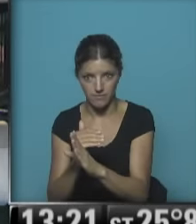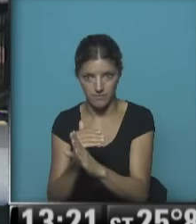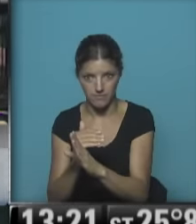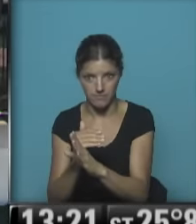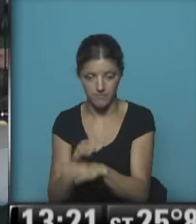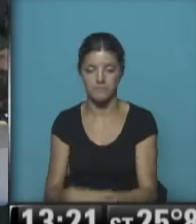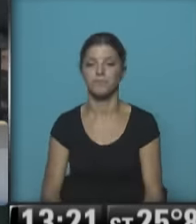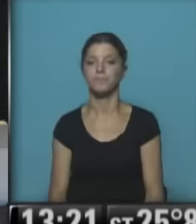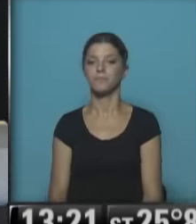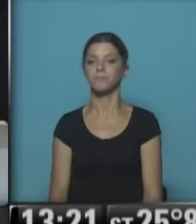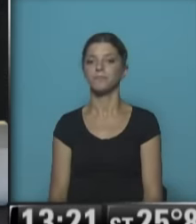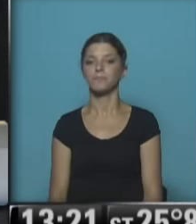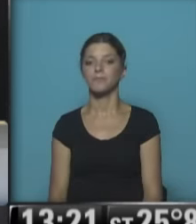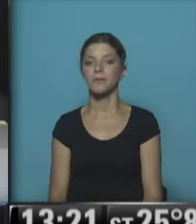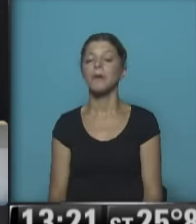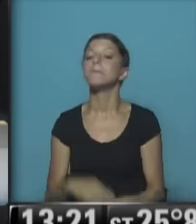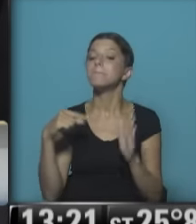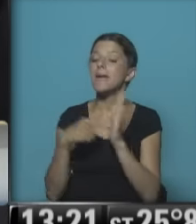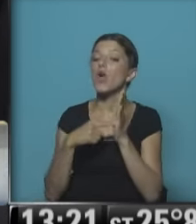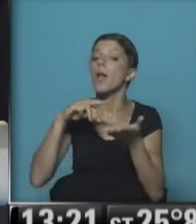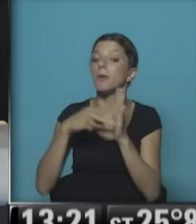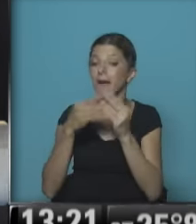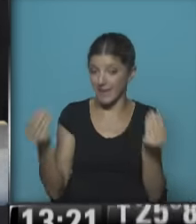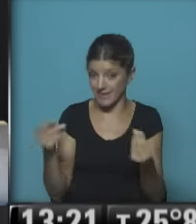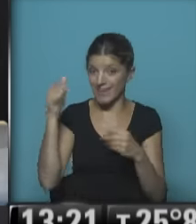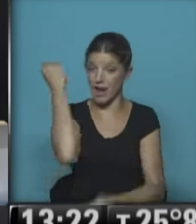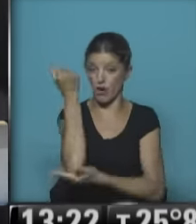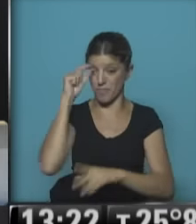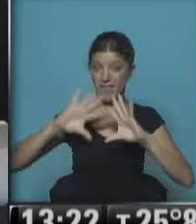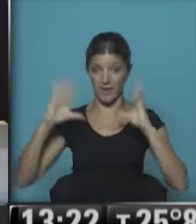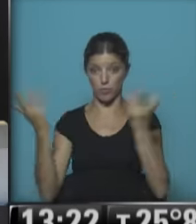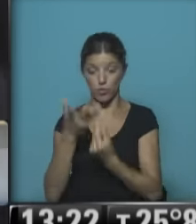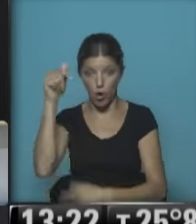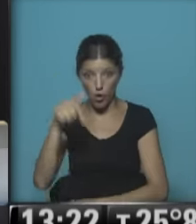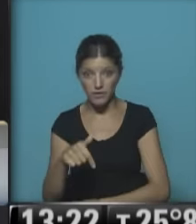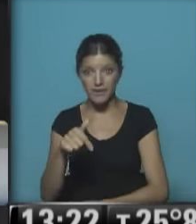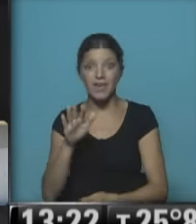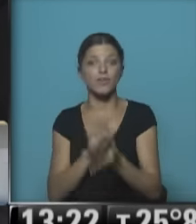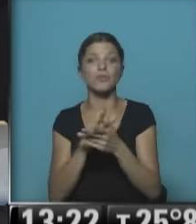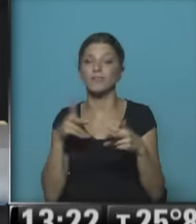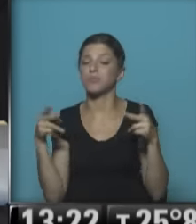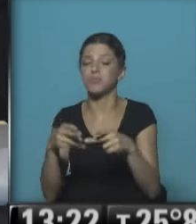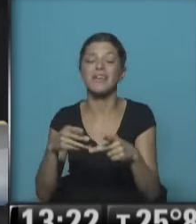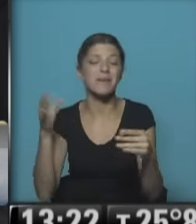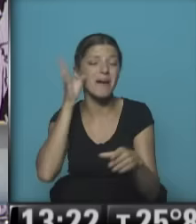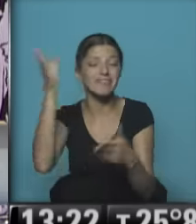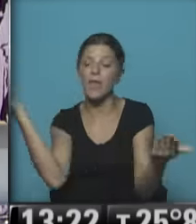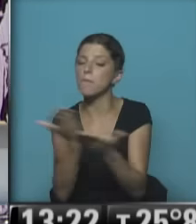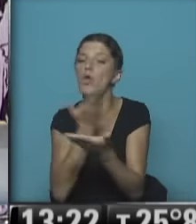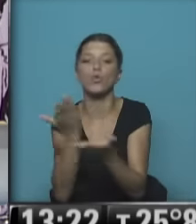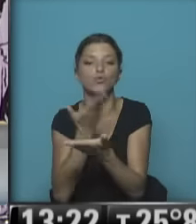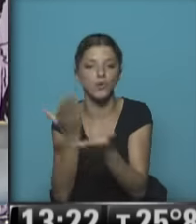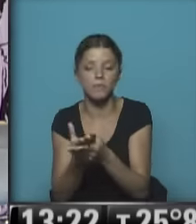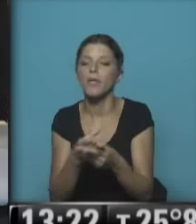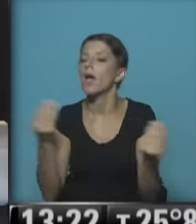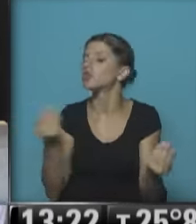en cuanto a la producción. El problema es que esta economía mundial hoy está metida en una recesión de sobreproducción. Claro. Entonces, por más que